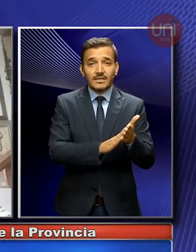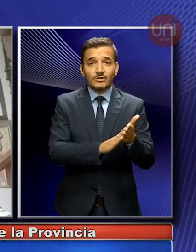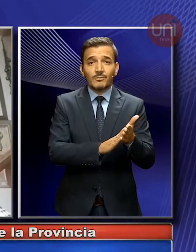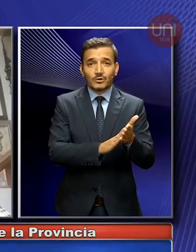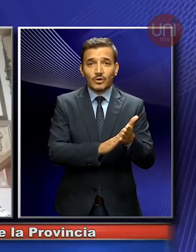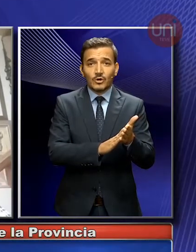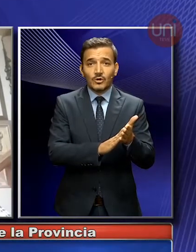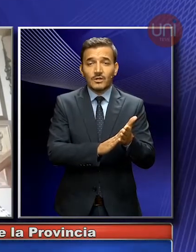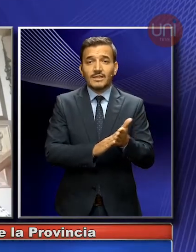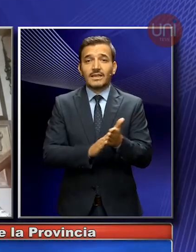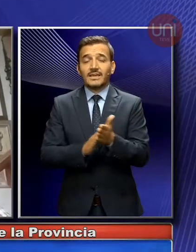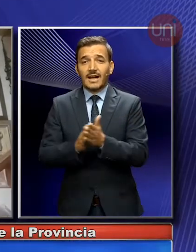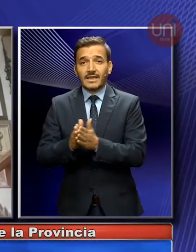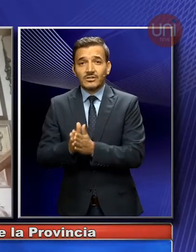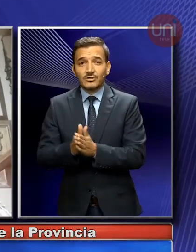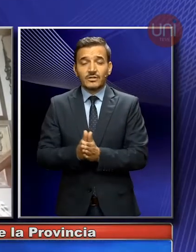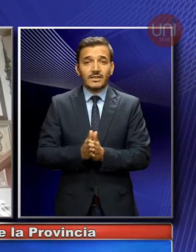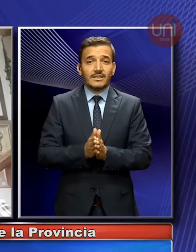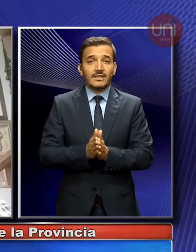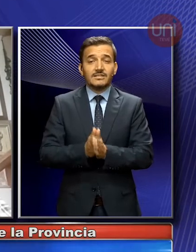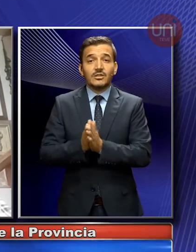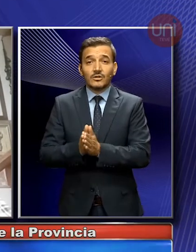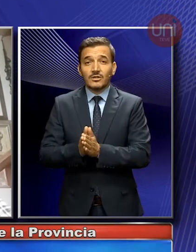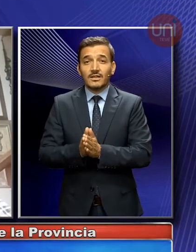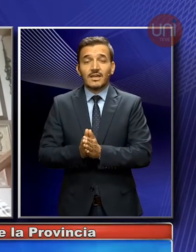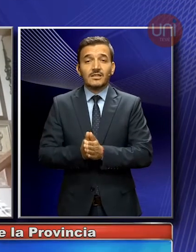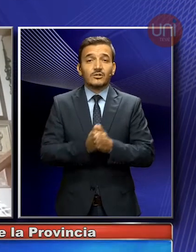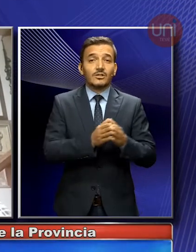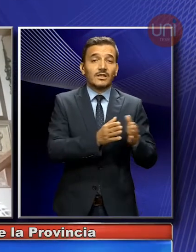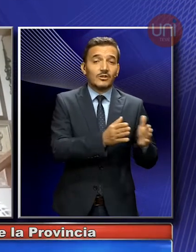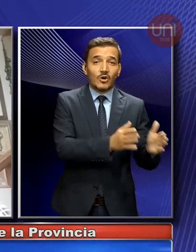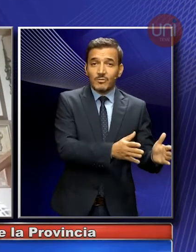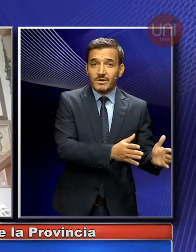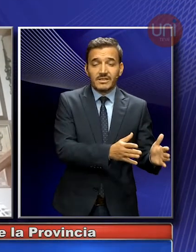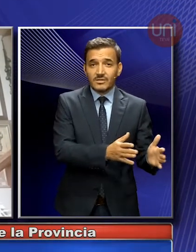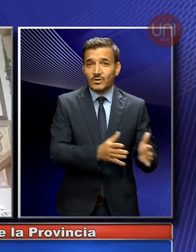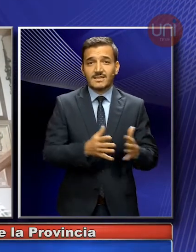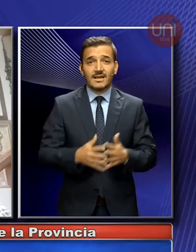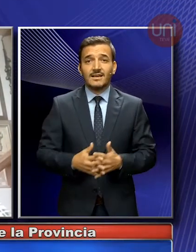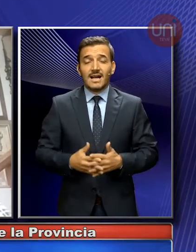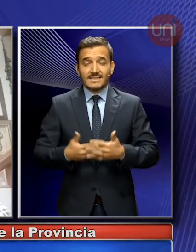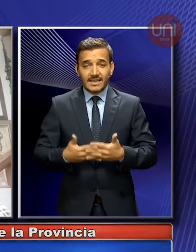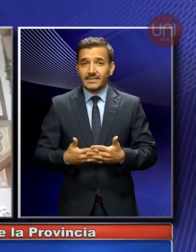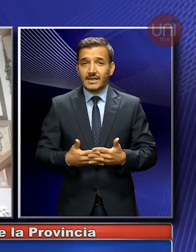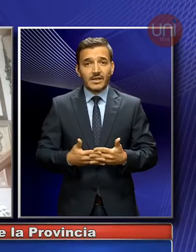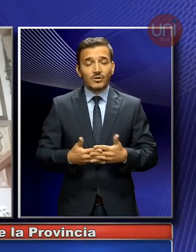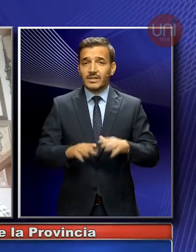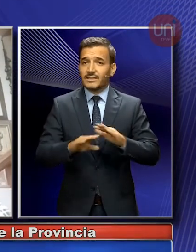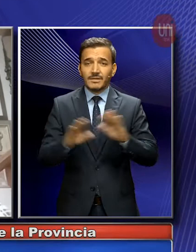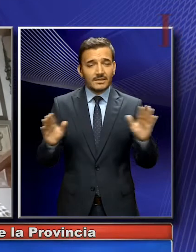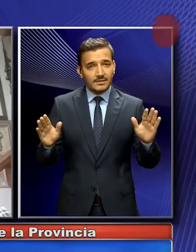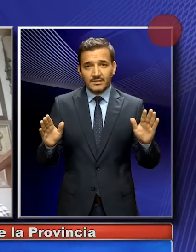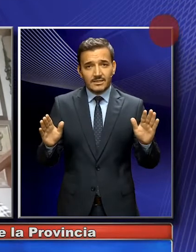dentro del protocolo de que aquellos chicos que dentro de los convivientes en su casa haya gente de riesgo,